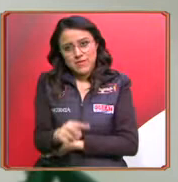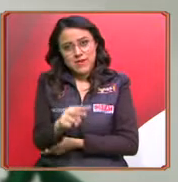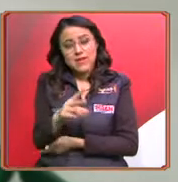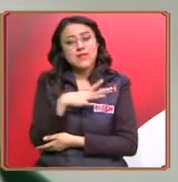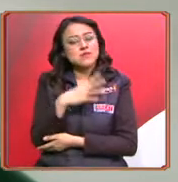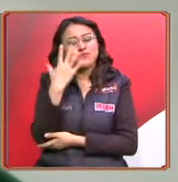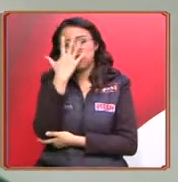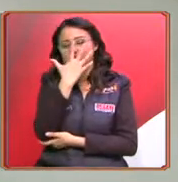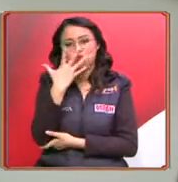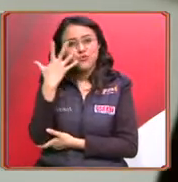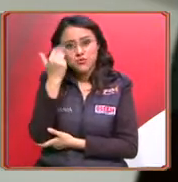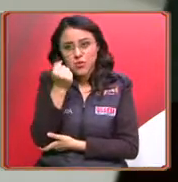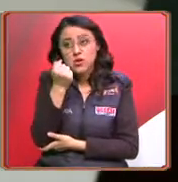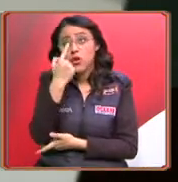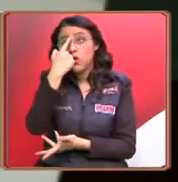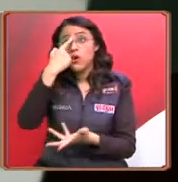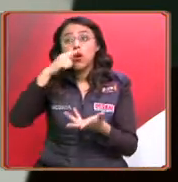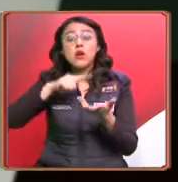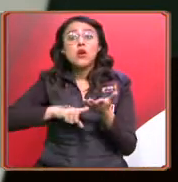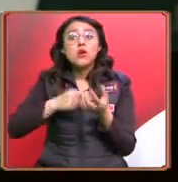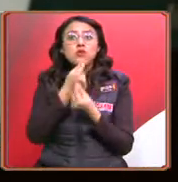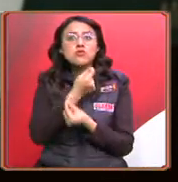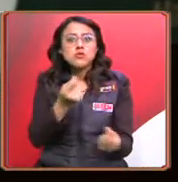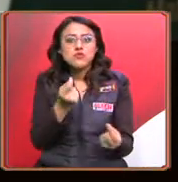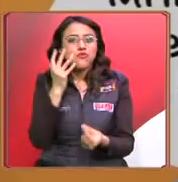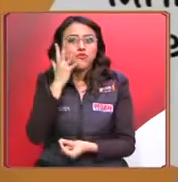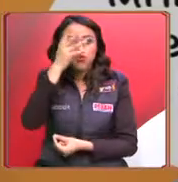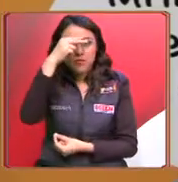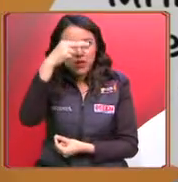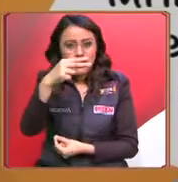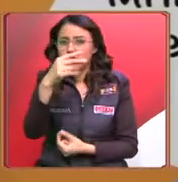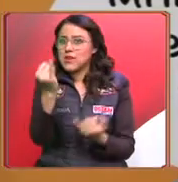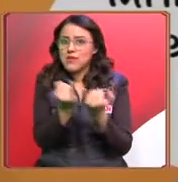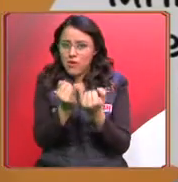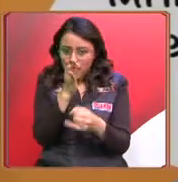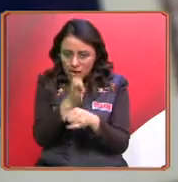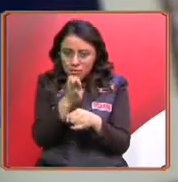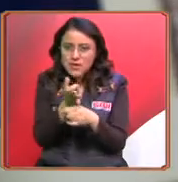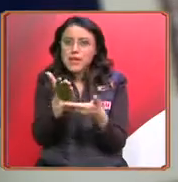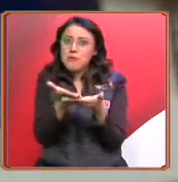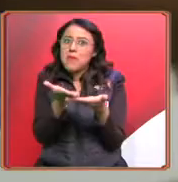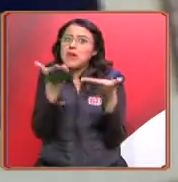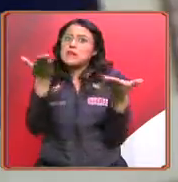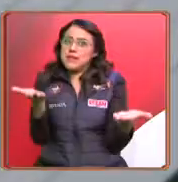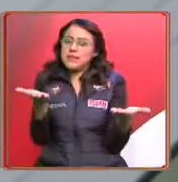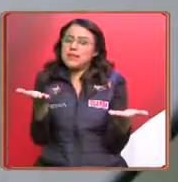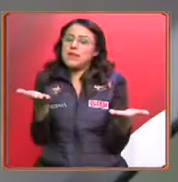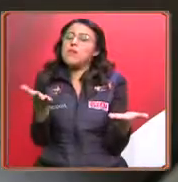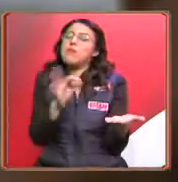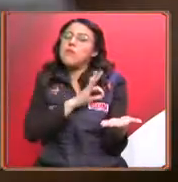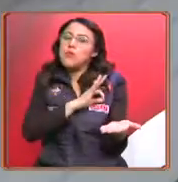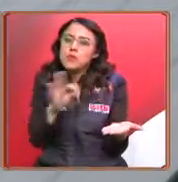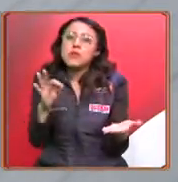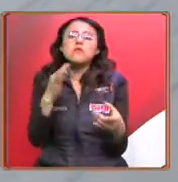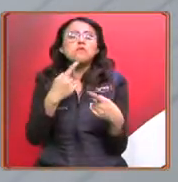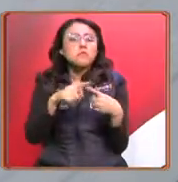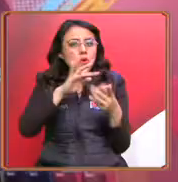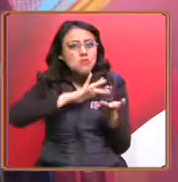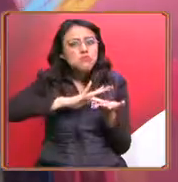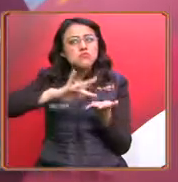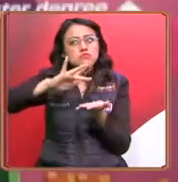realmente creo que los niños no son el futuro de México, también son nuestro presente. Entonces creo que colaborar con este tipo de